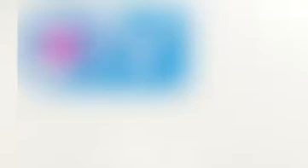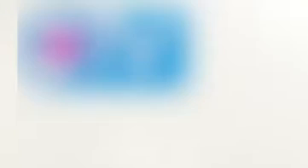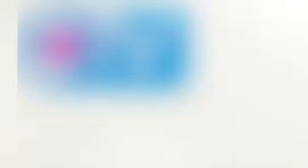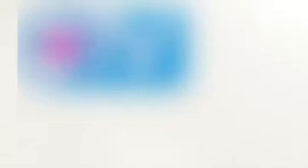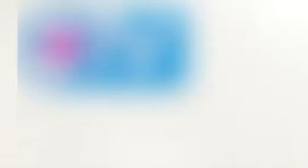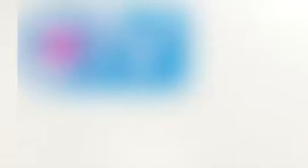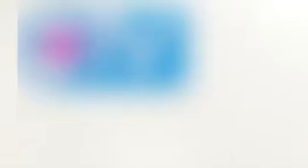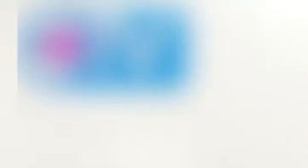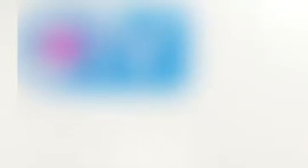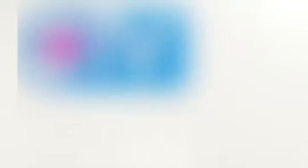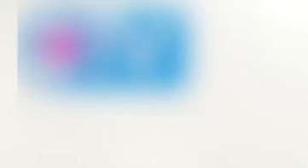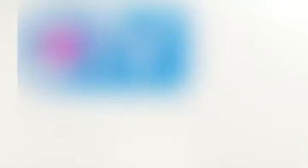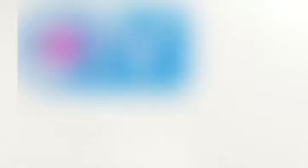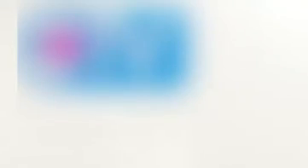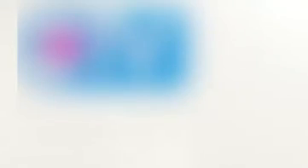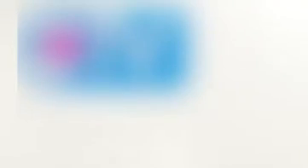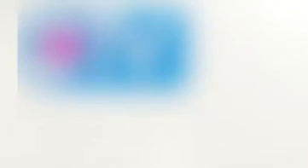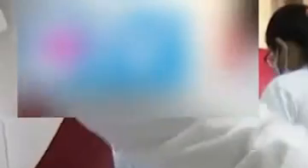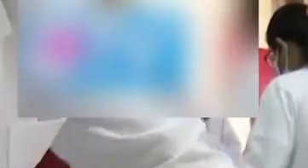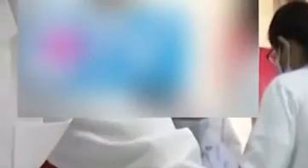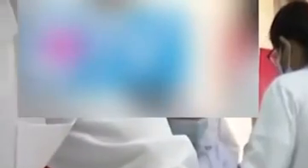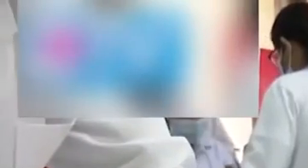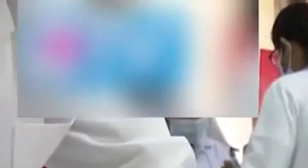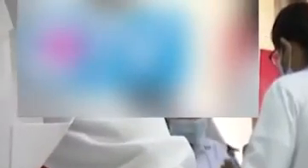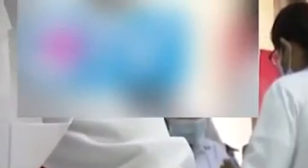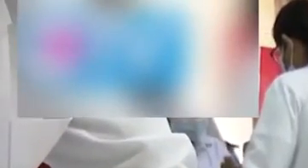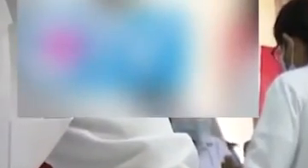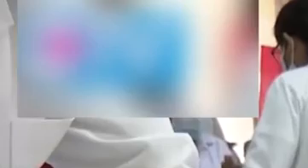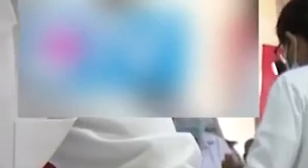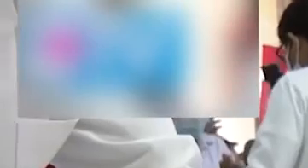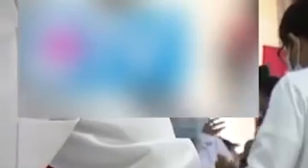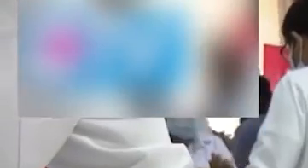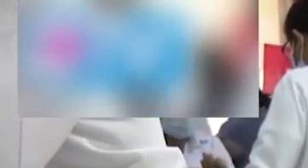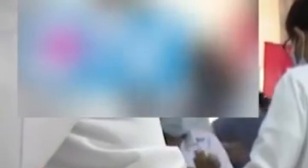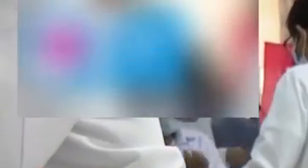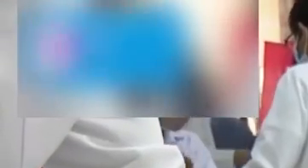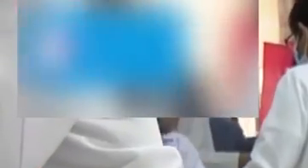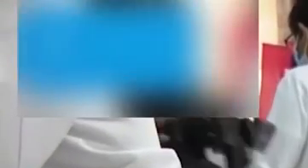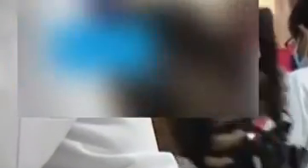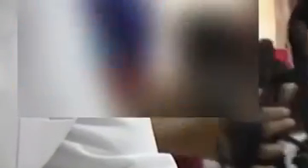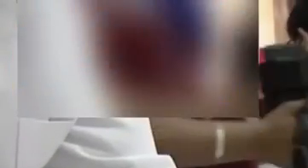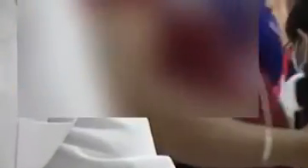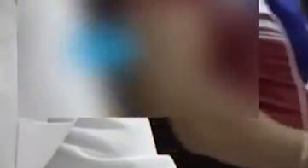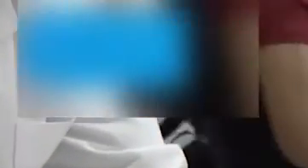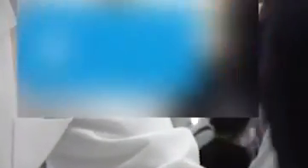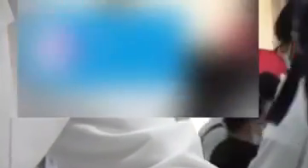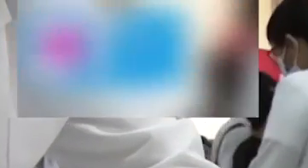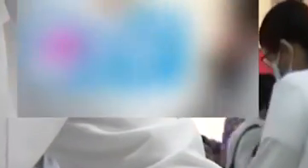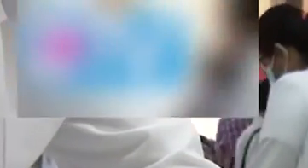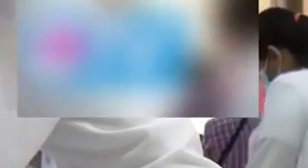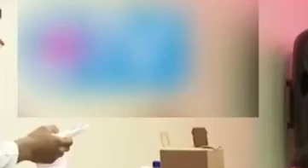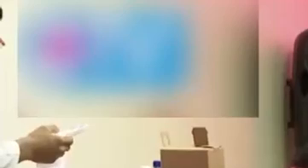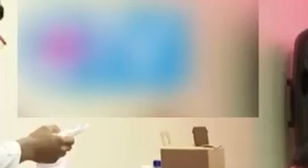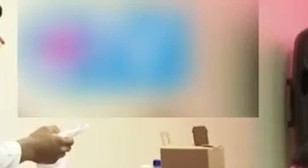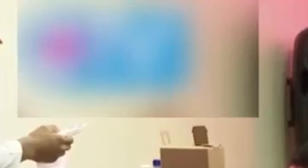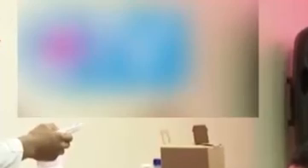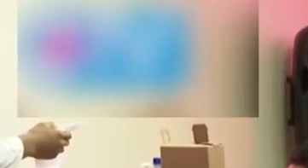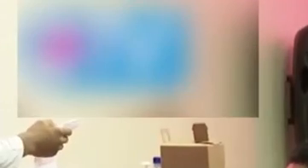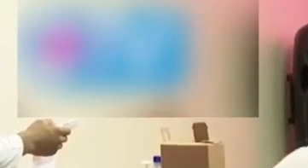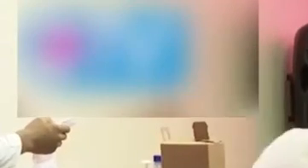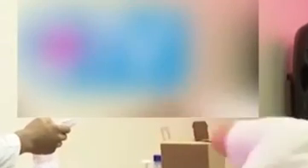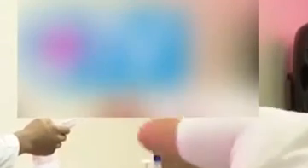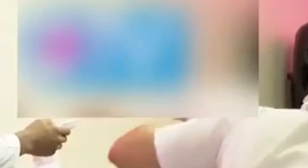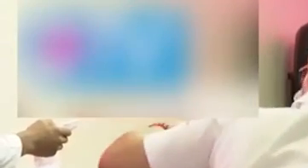en Matagalpa también el Silais a las 9. Primera dosis para mayores de 45